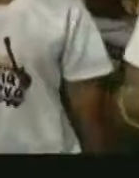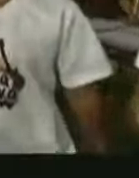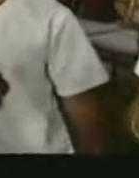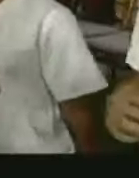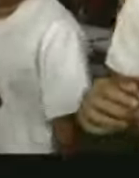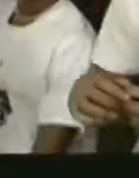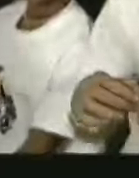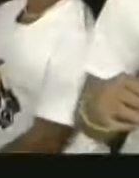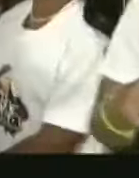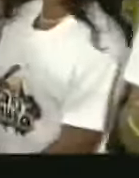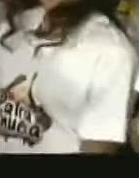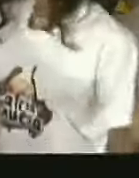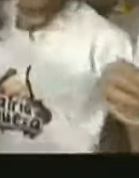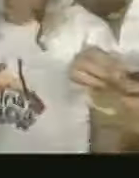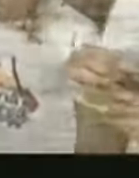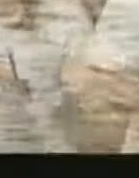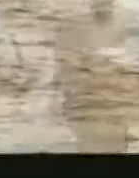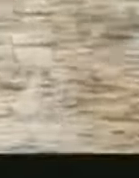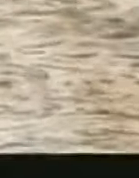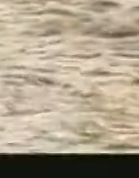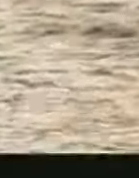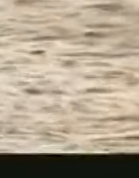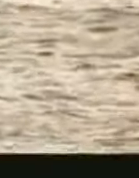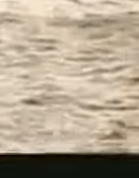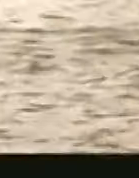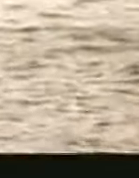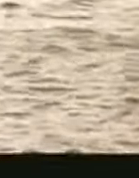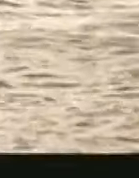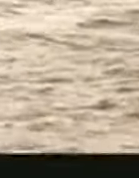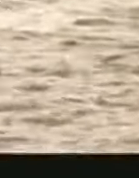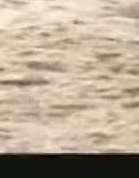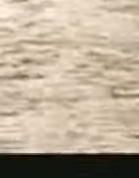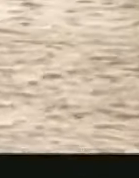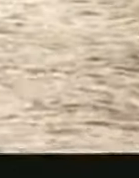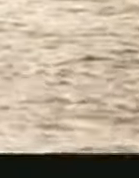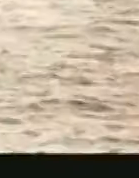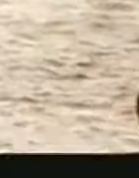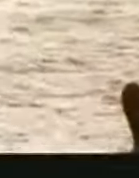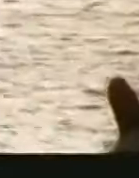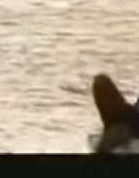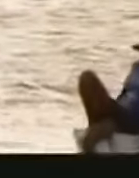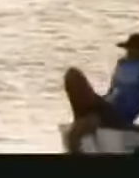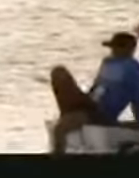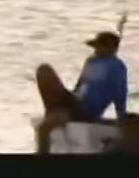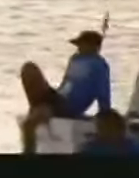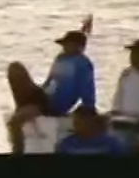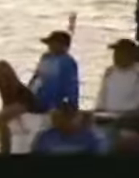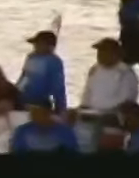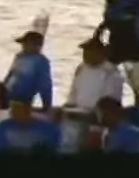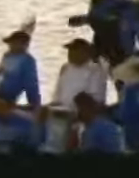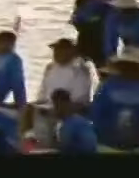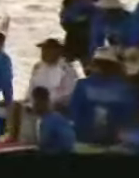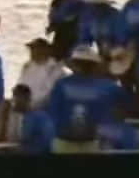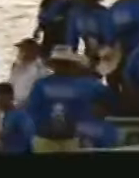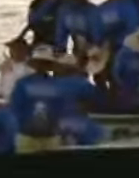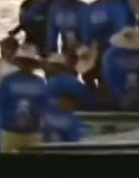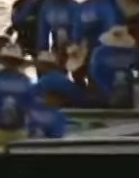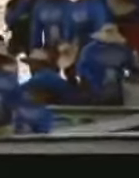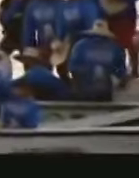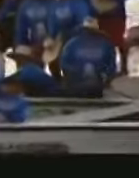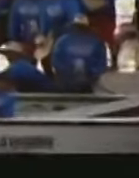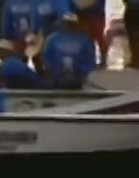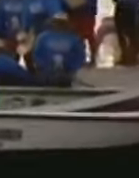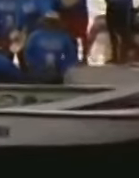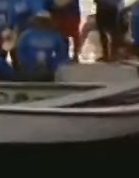segura y la entrega de los 100 primeros GPS a las familias pescadoras. Además, pidió el impulso del plan Coporo con la entrega de los primeros